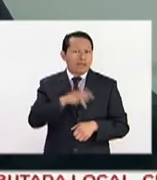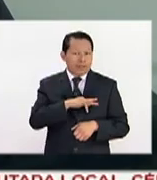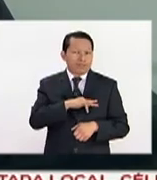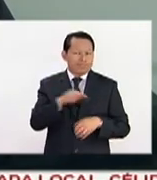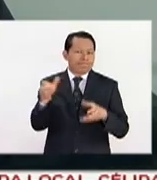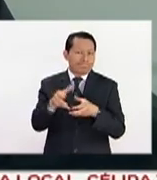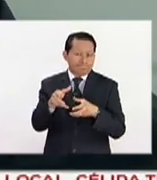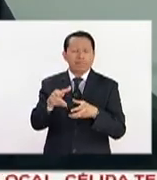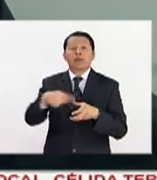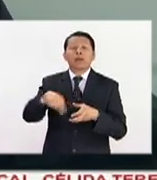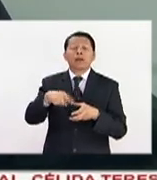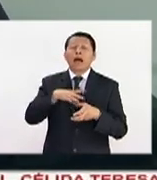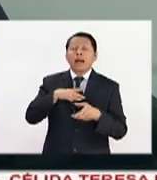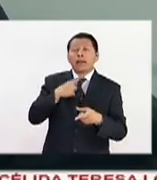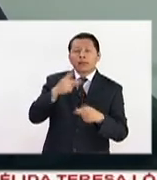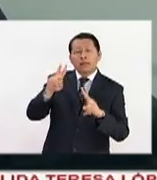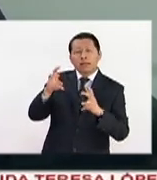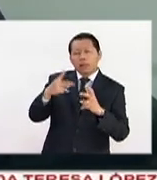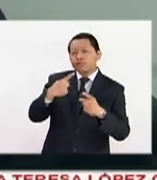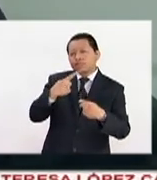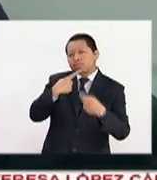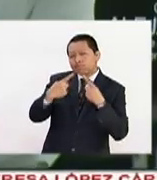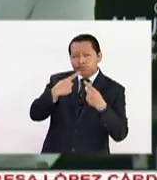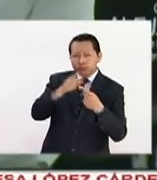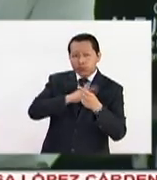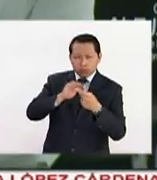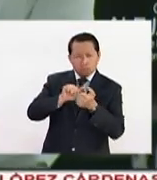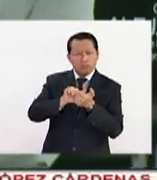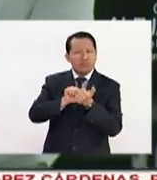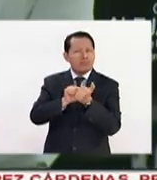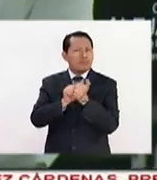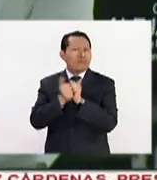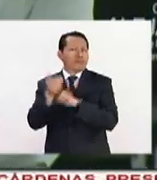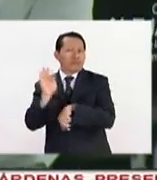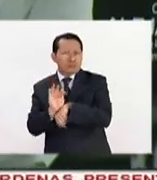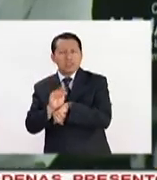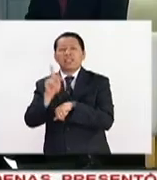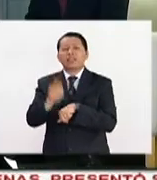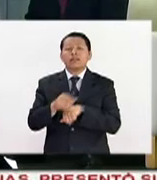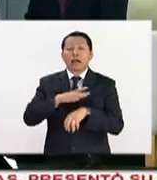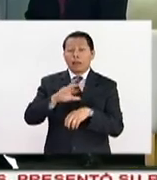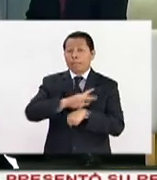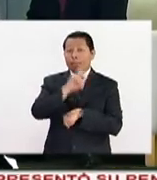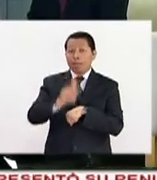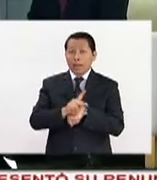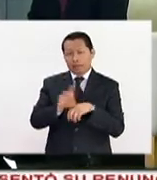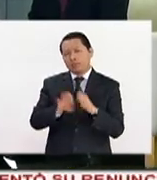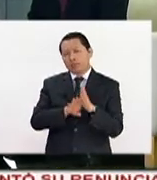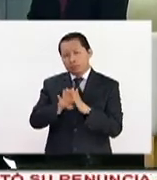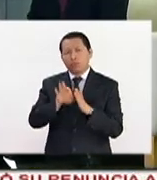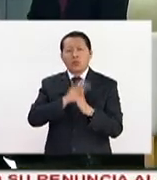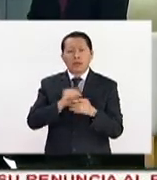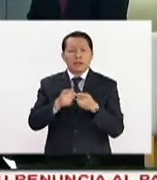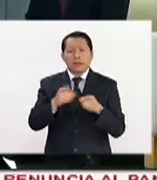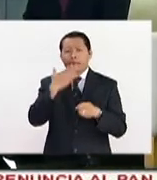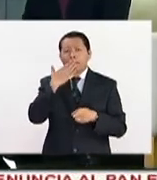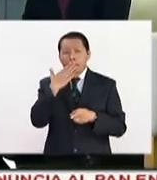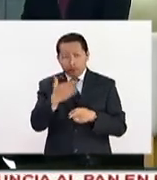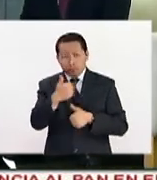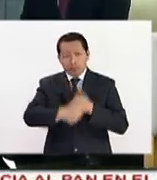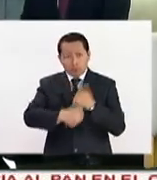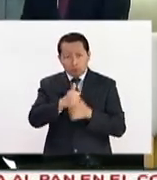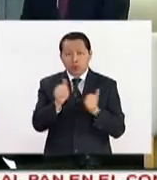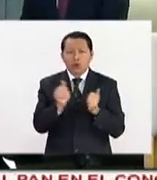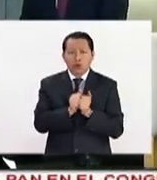conferencia Conversaciones que Transforman, indicó que se deben unir esfuerzos para ser un país desarrollado, competitivo y próspero, pero